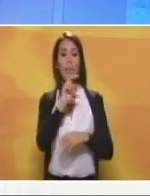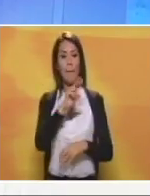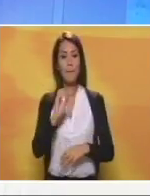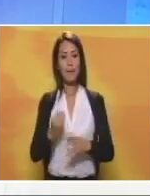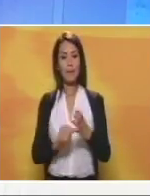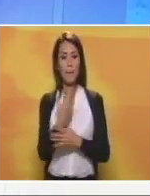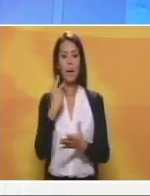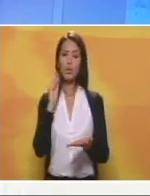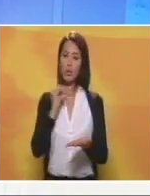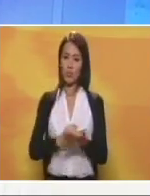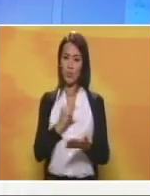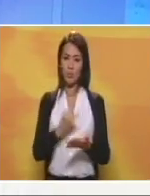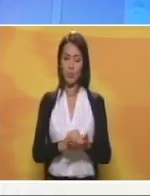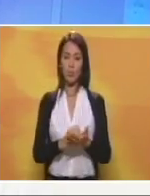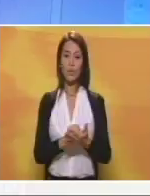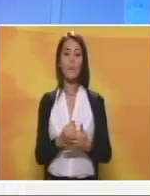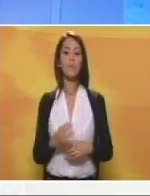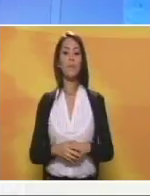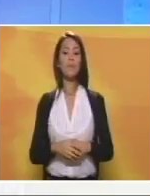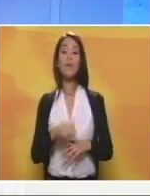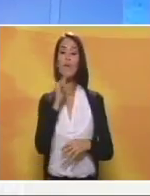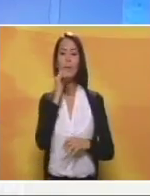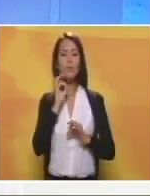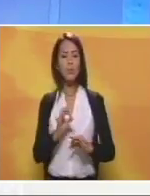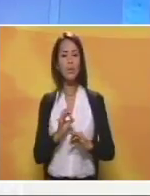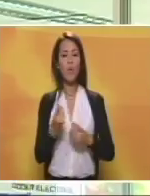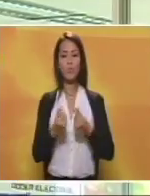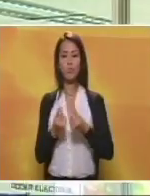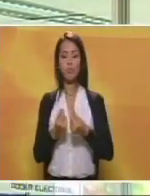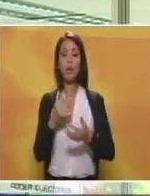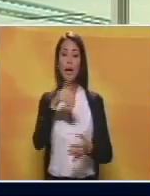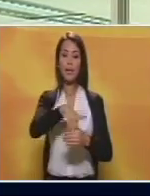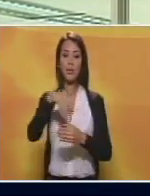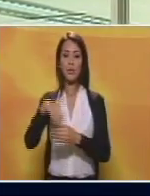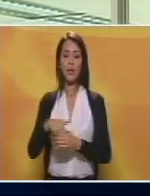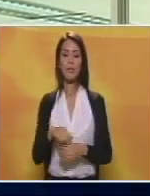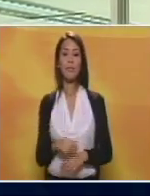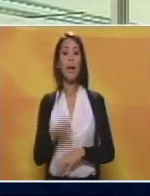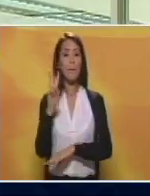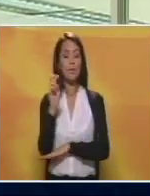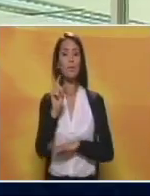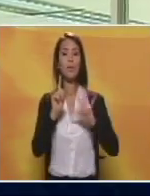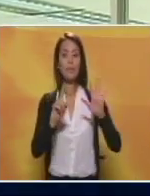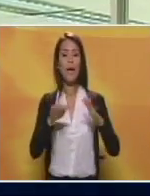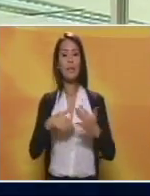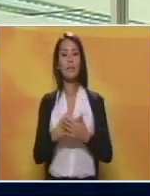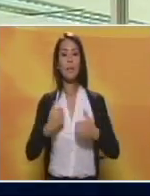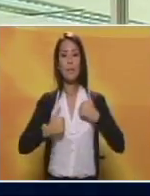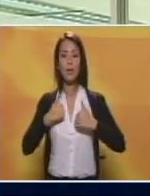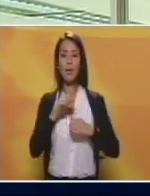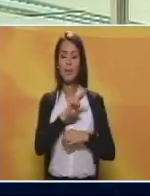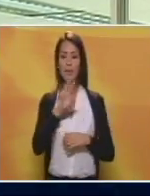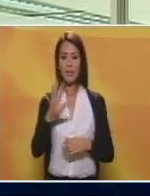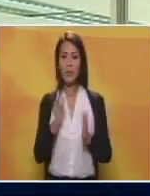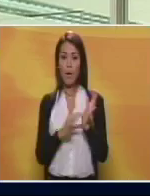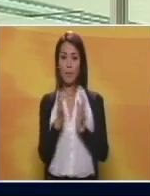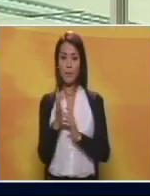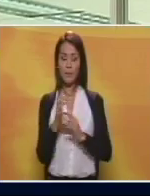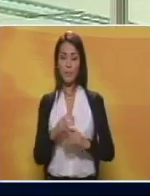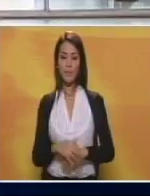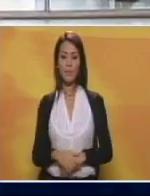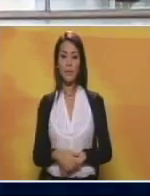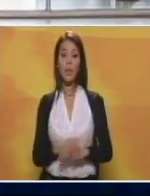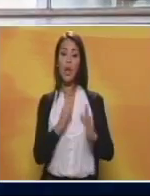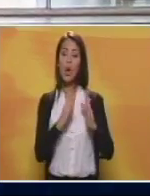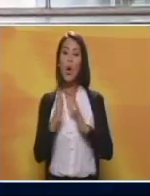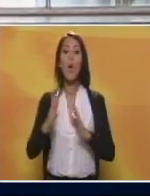mayo a inscribirse en el Registro de Información Financiera Electoral. Entre el próximo viernes 6 hasta el miércoles 25 de abril, las